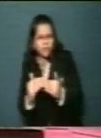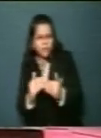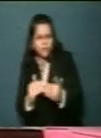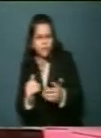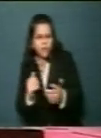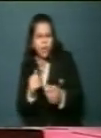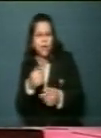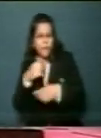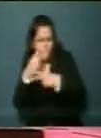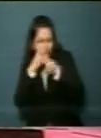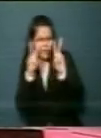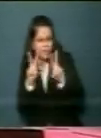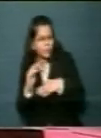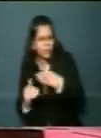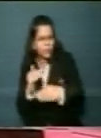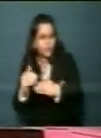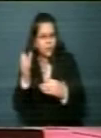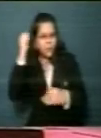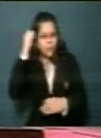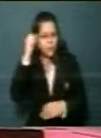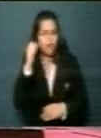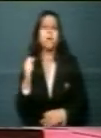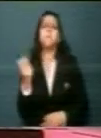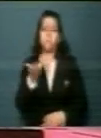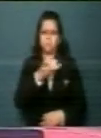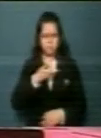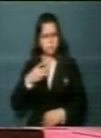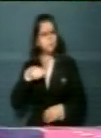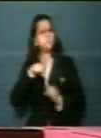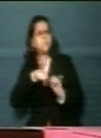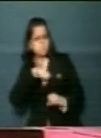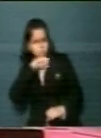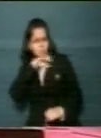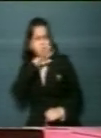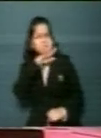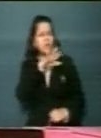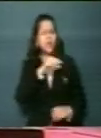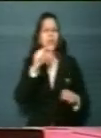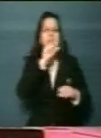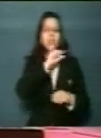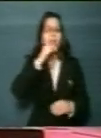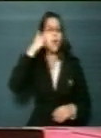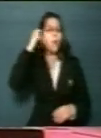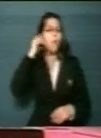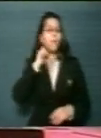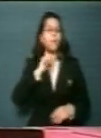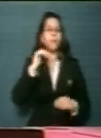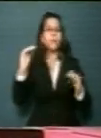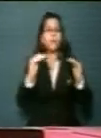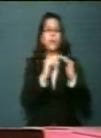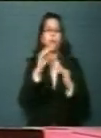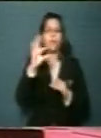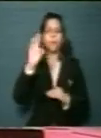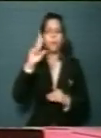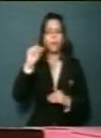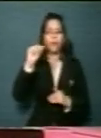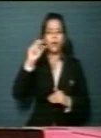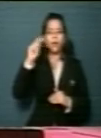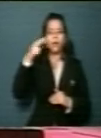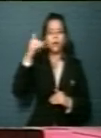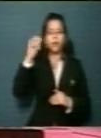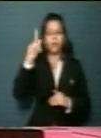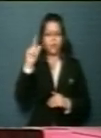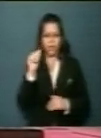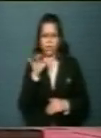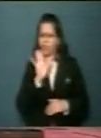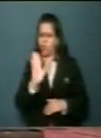de paz, les respondemos con palabras de Benjamin Franklin, que nunca ha habido una buena